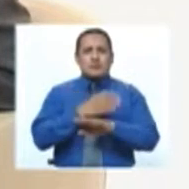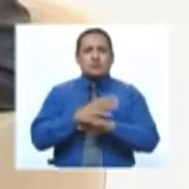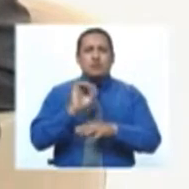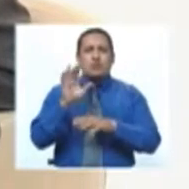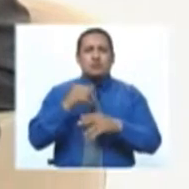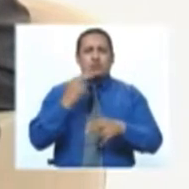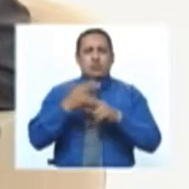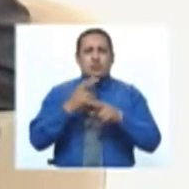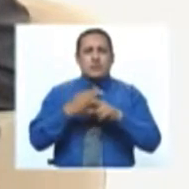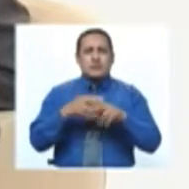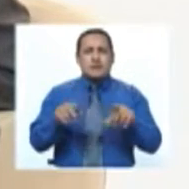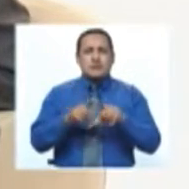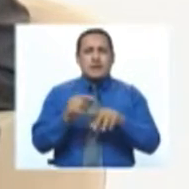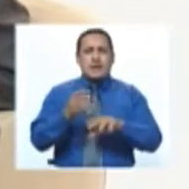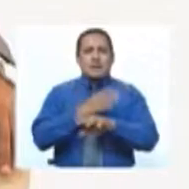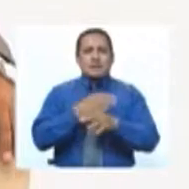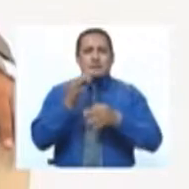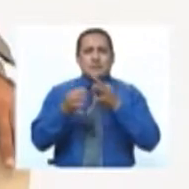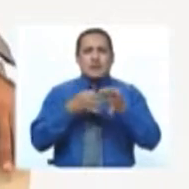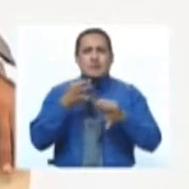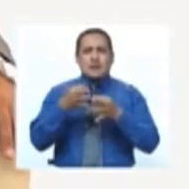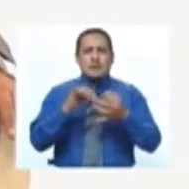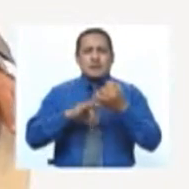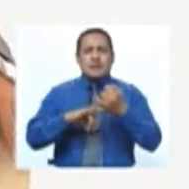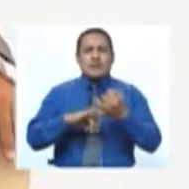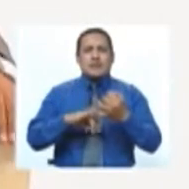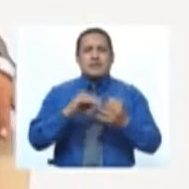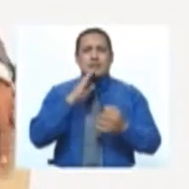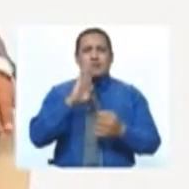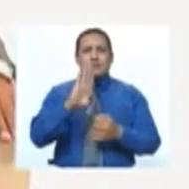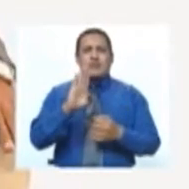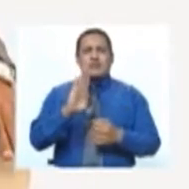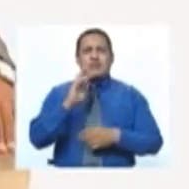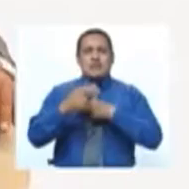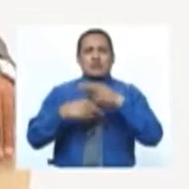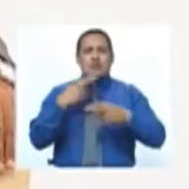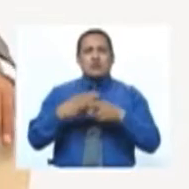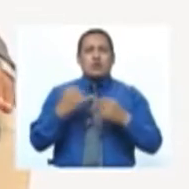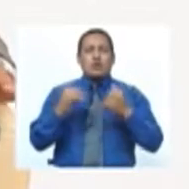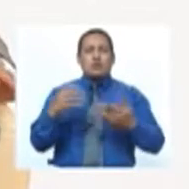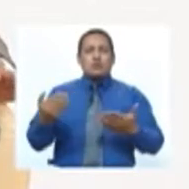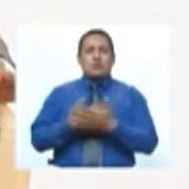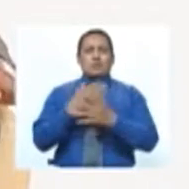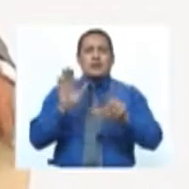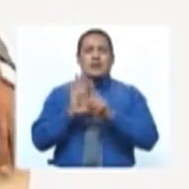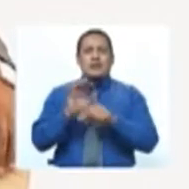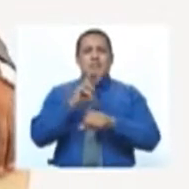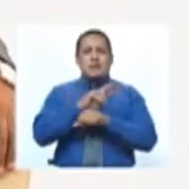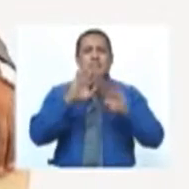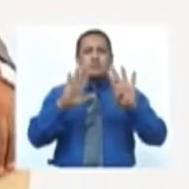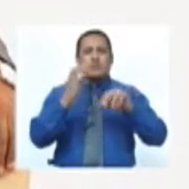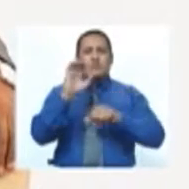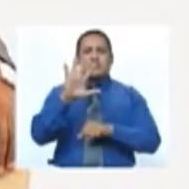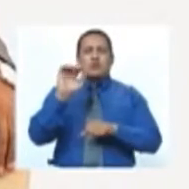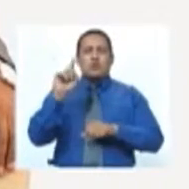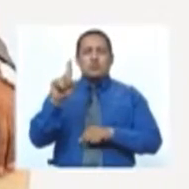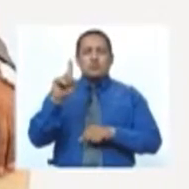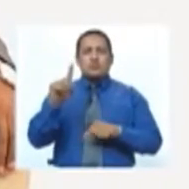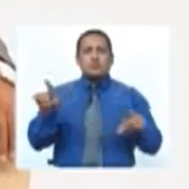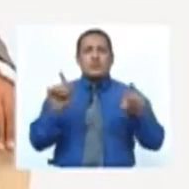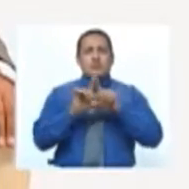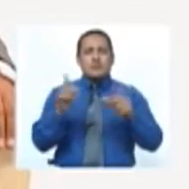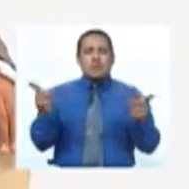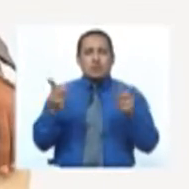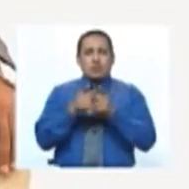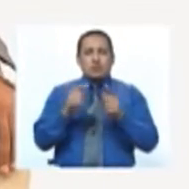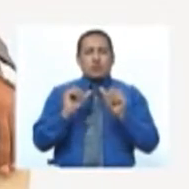tenía otro nombre y ahora... Anteriormente se denominaba Superintendencia de Bienes Nacionales, hoy con la nueva ley, la 29151,